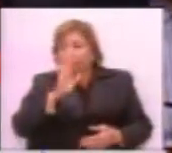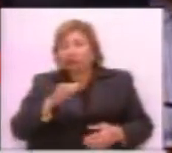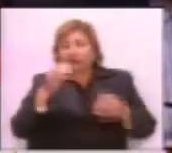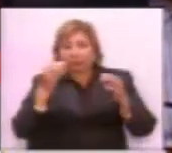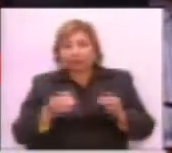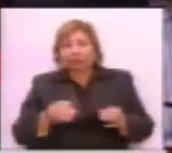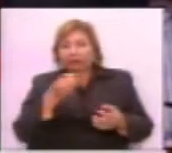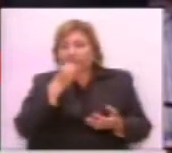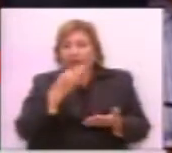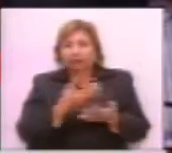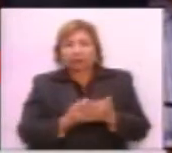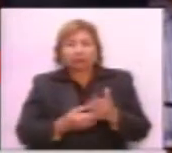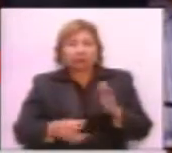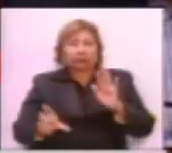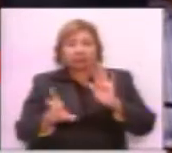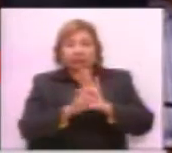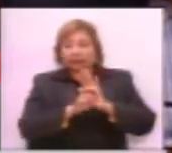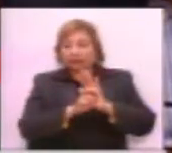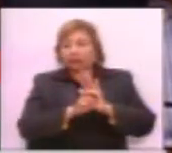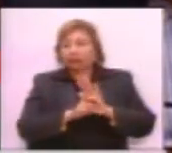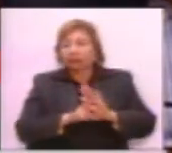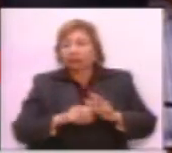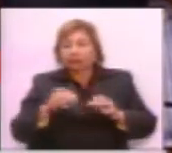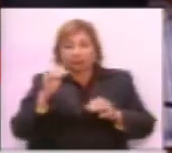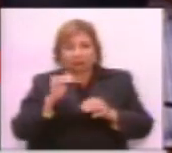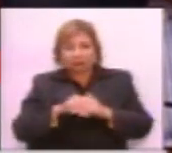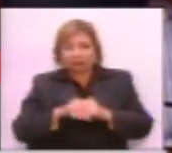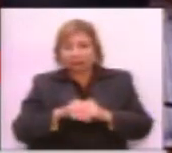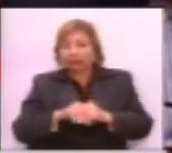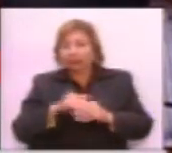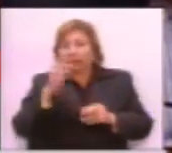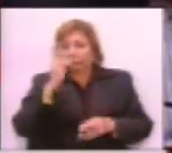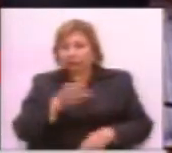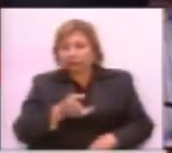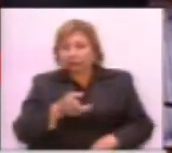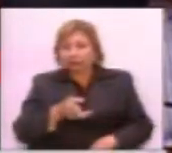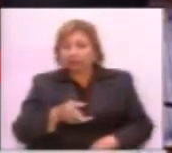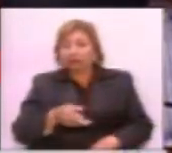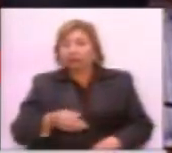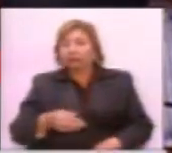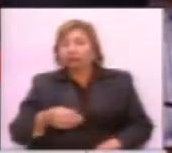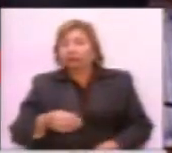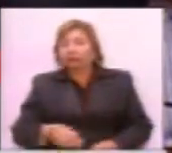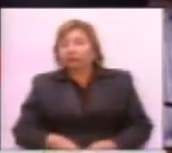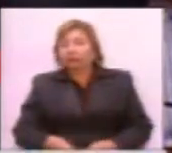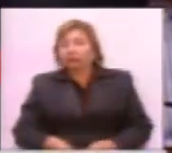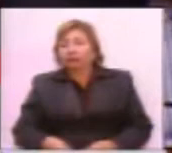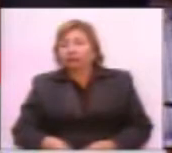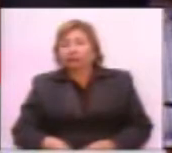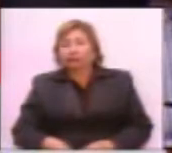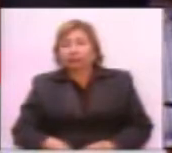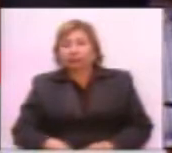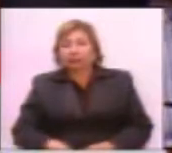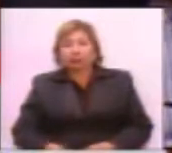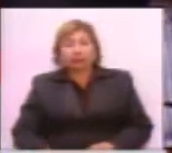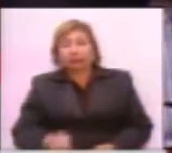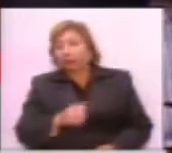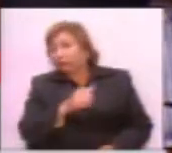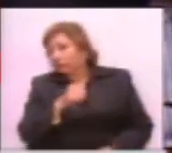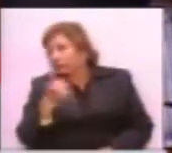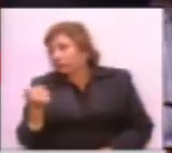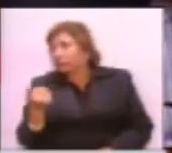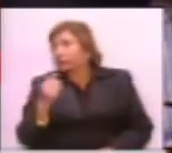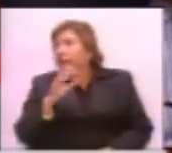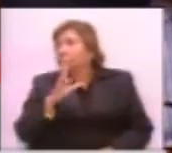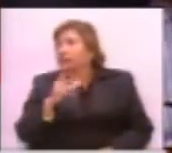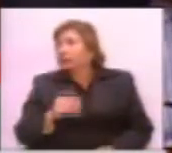hagamos una buena ley electoral que comprenda la prohibición a los terroristas, pero también a los otros